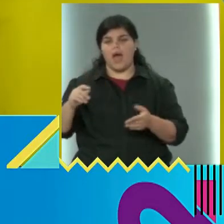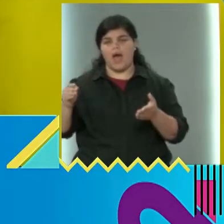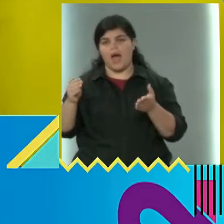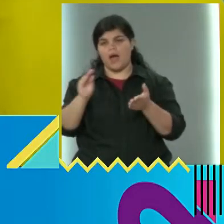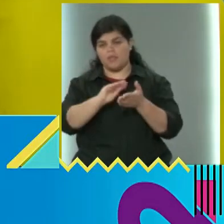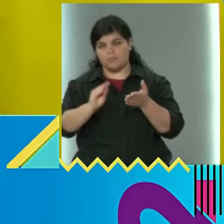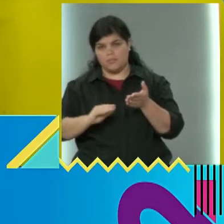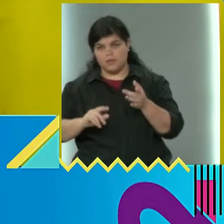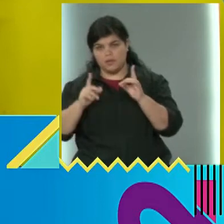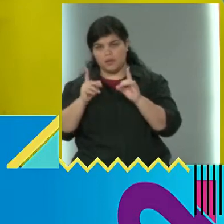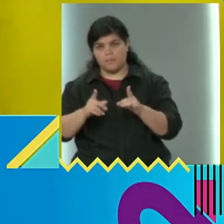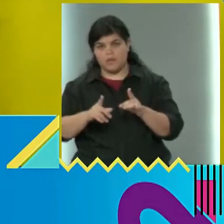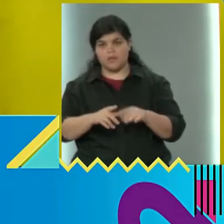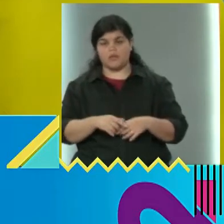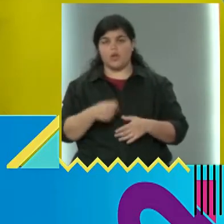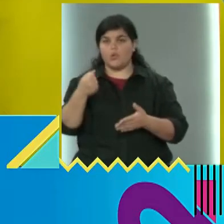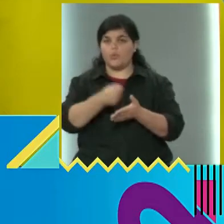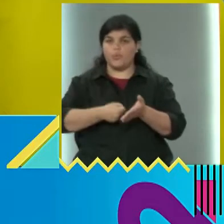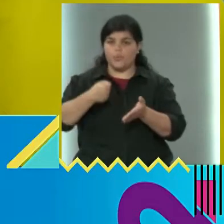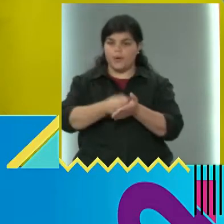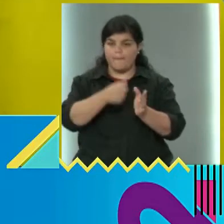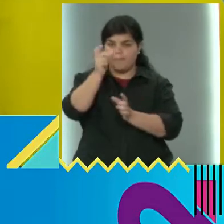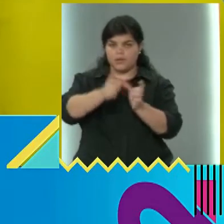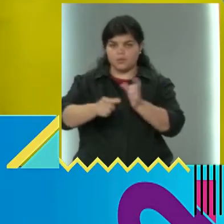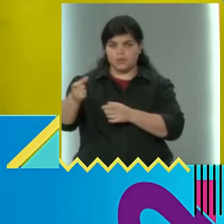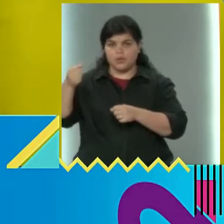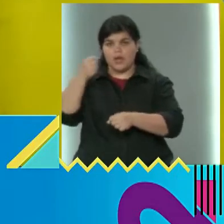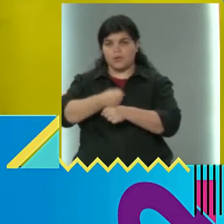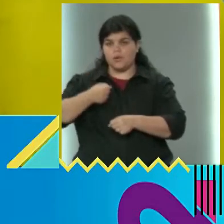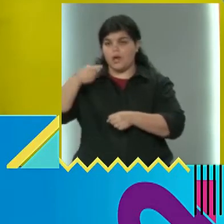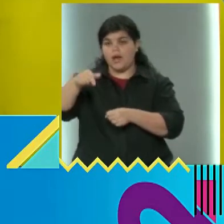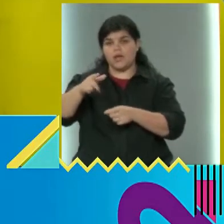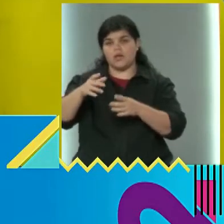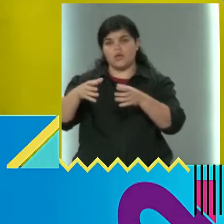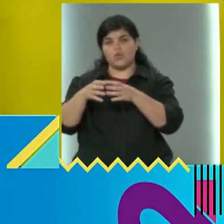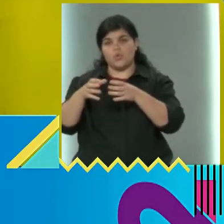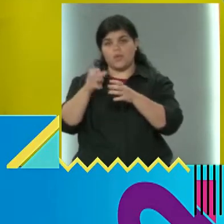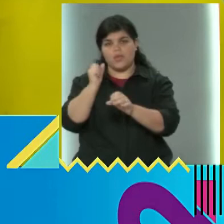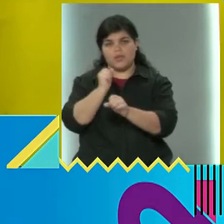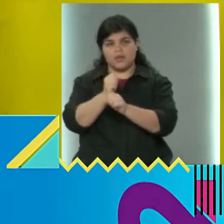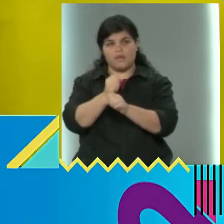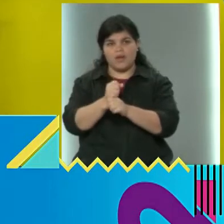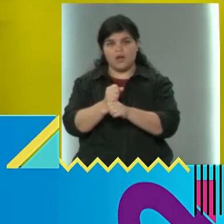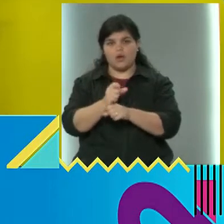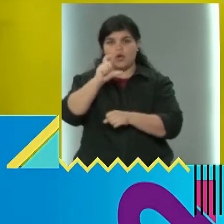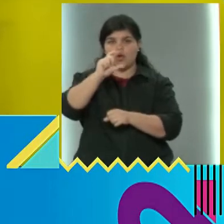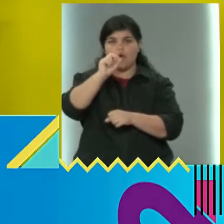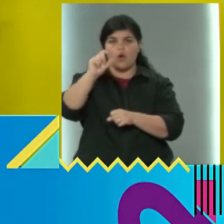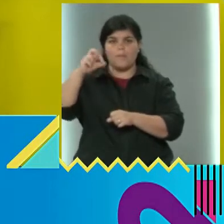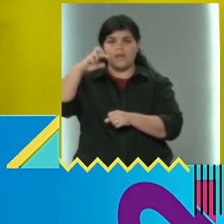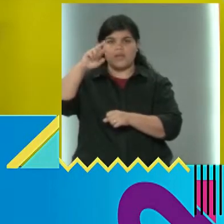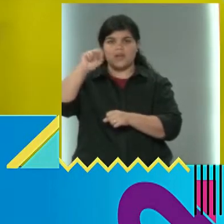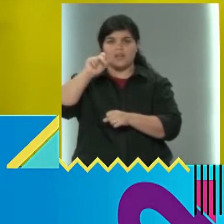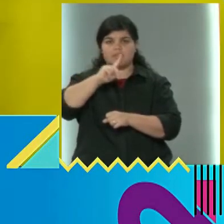y también hasta el esfuerzo que puede hacer la gente a través de cooperativas de trabajo, esa palabra tan, digamos, ese